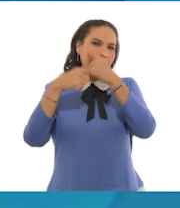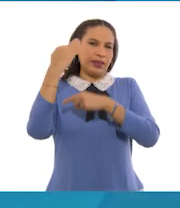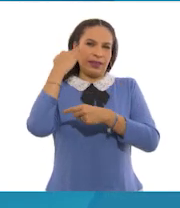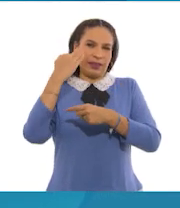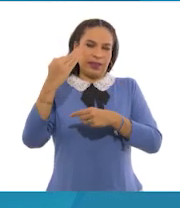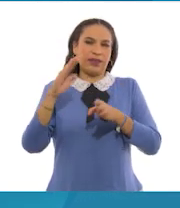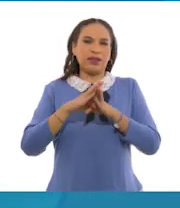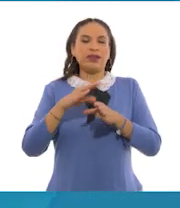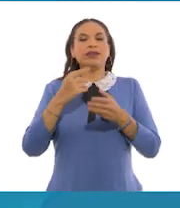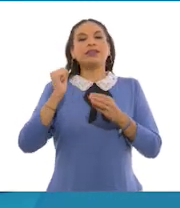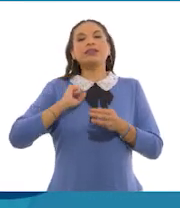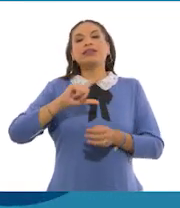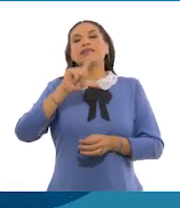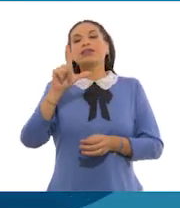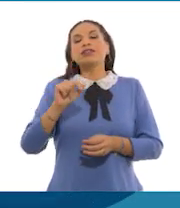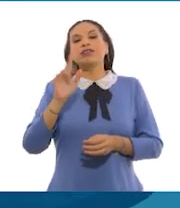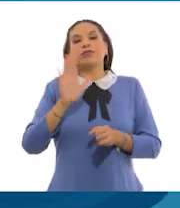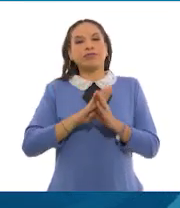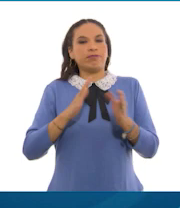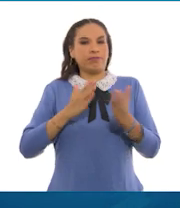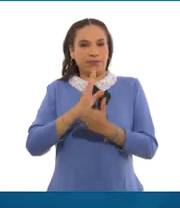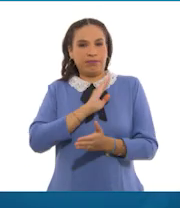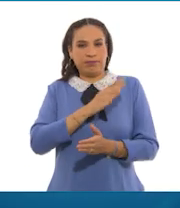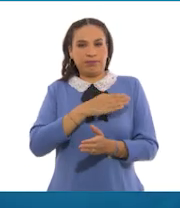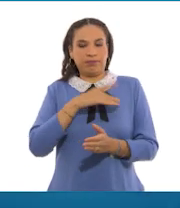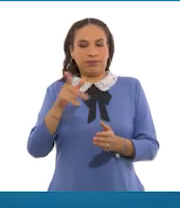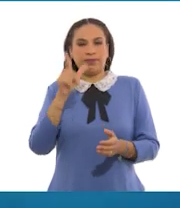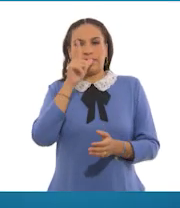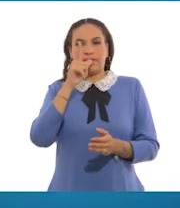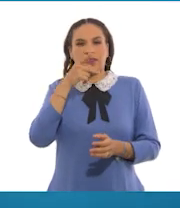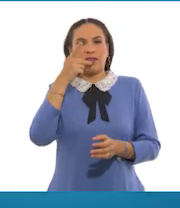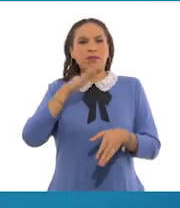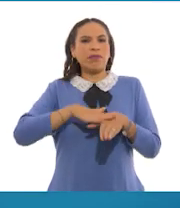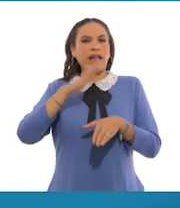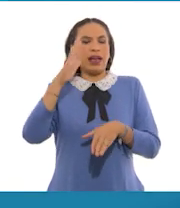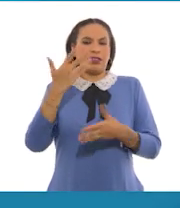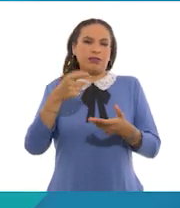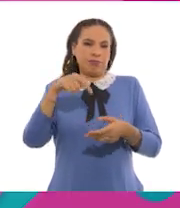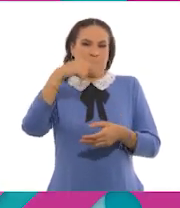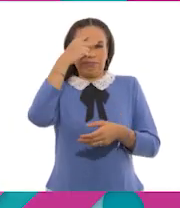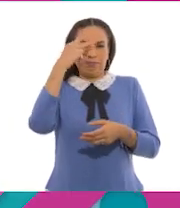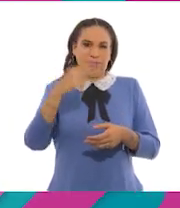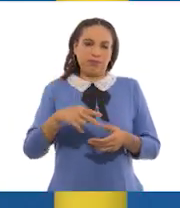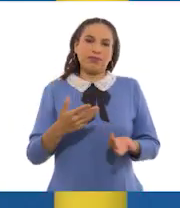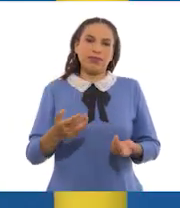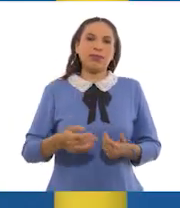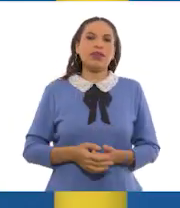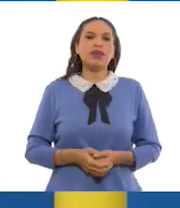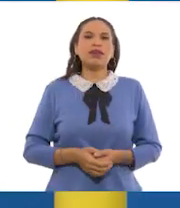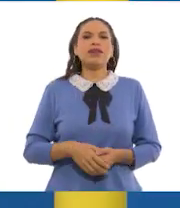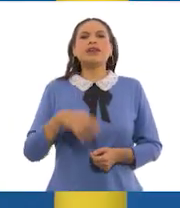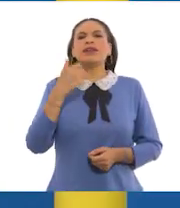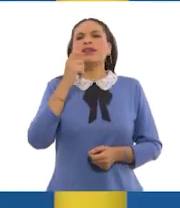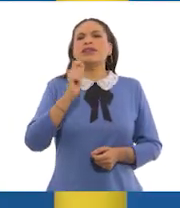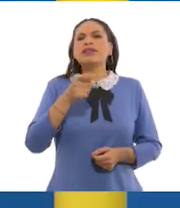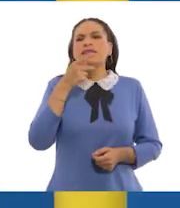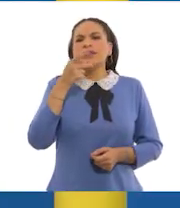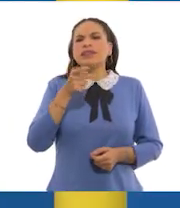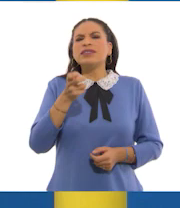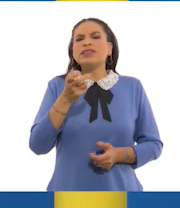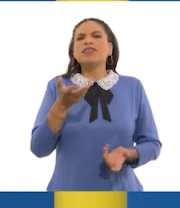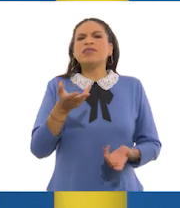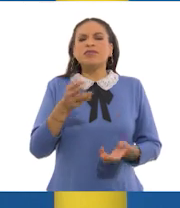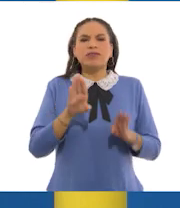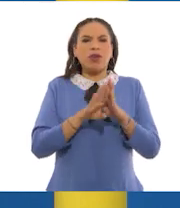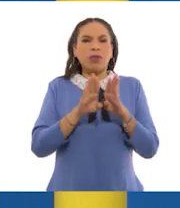y que siglos después de la conquista se volvió la lengua más hablada en México. Oiga, maestra, ¿qué quiere decir eso de